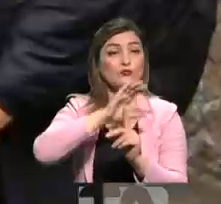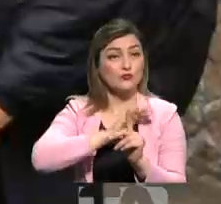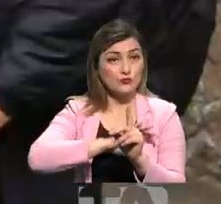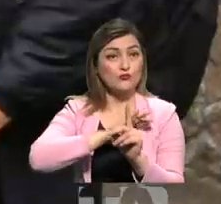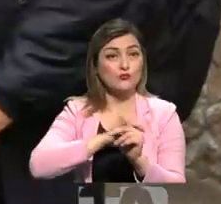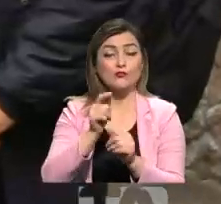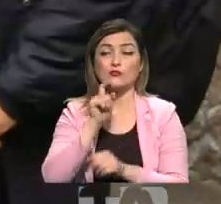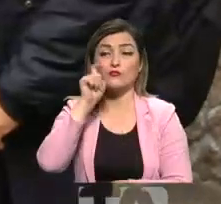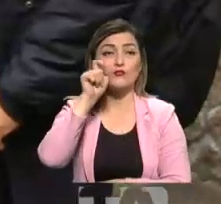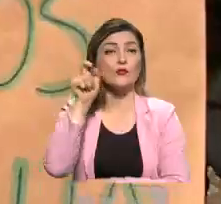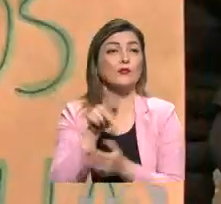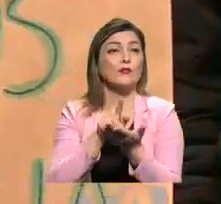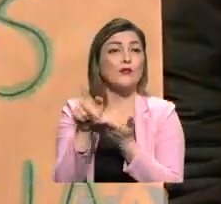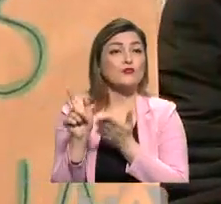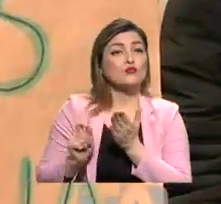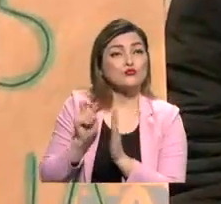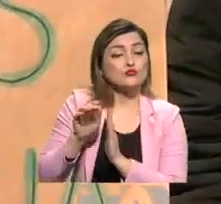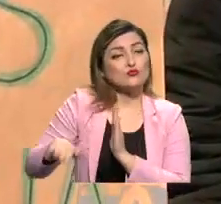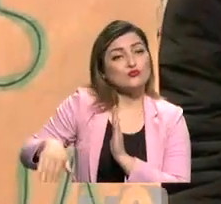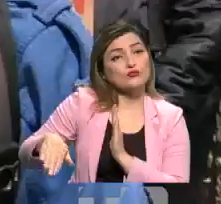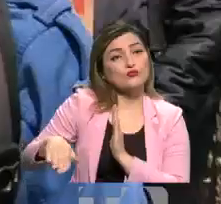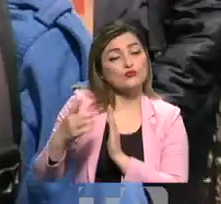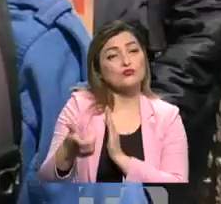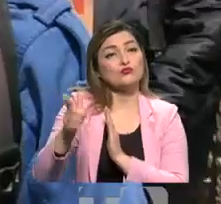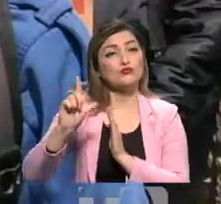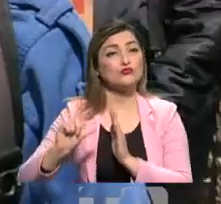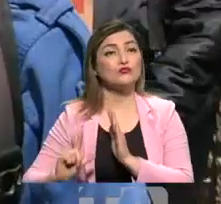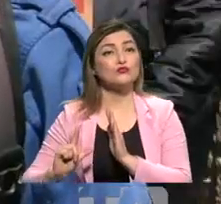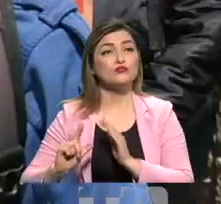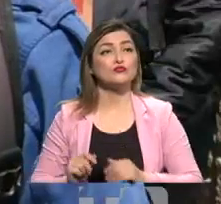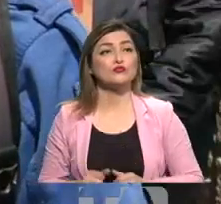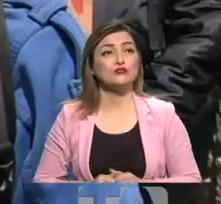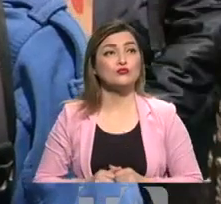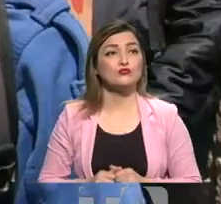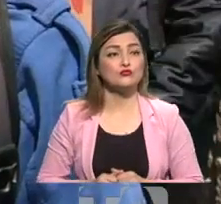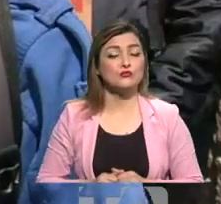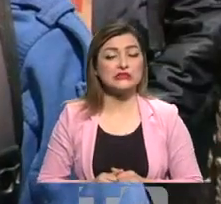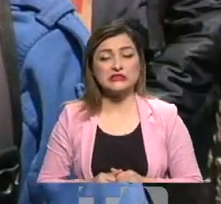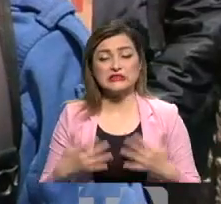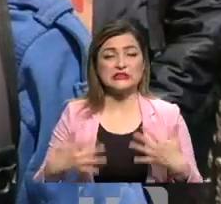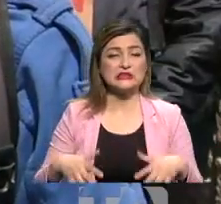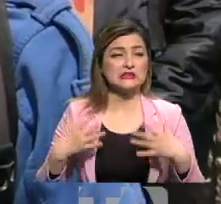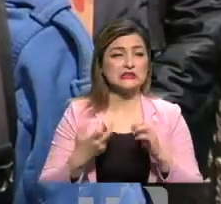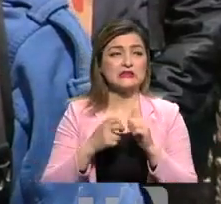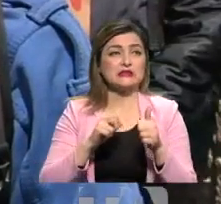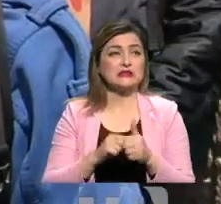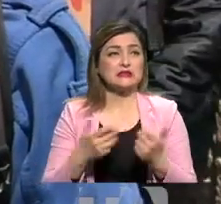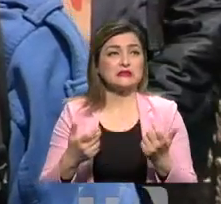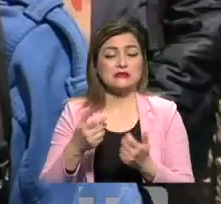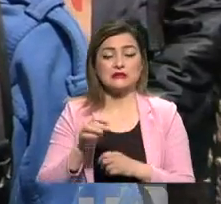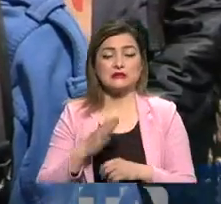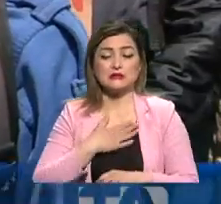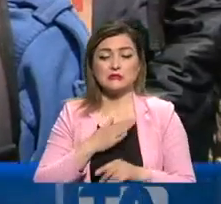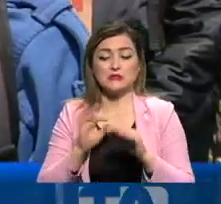metropolitanos, reclamaron por el pago de sus sueldos atrasados y liquidaciones. Estamos pasando penurias totalmente, como es en mi caso, ya no tengo ni qué dar de